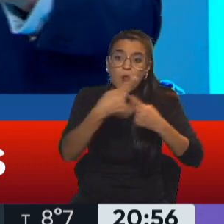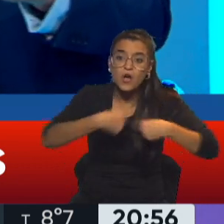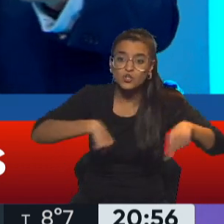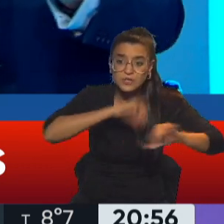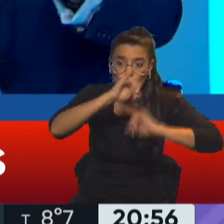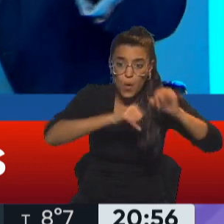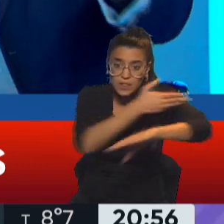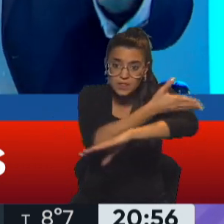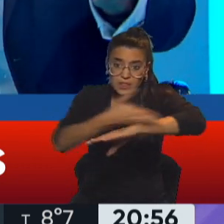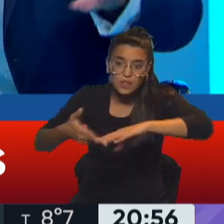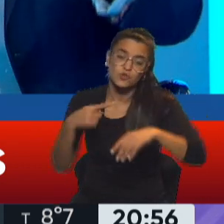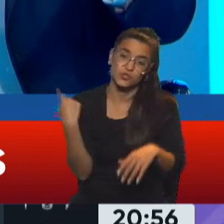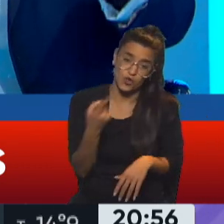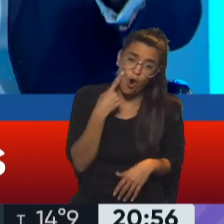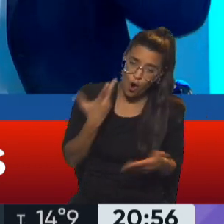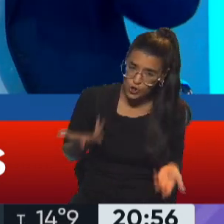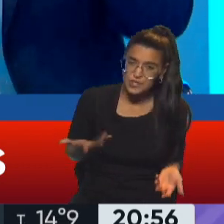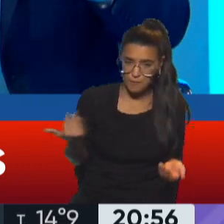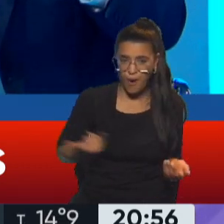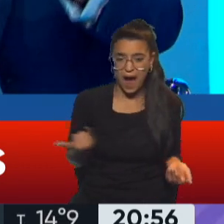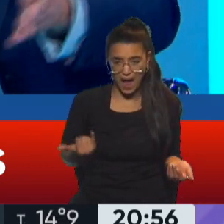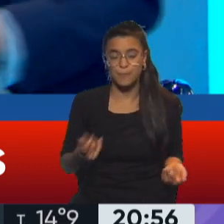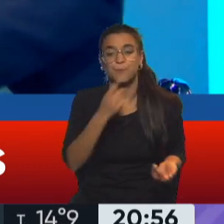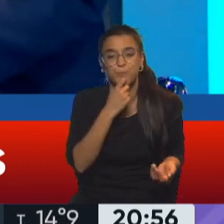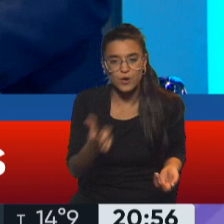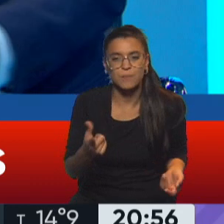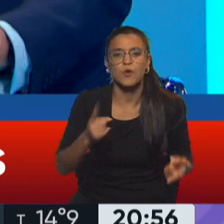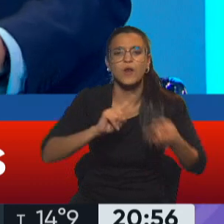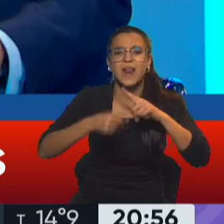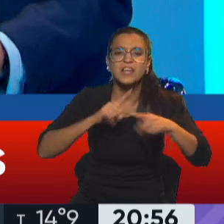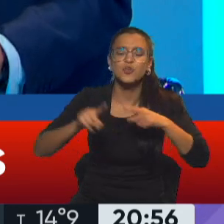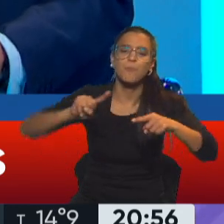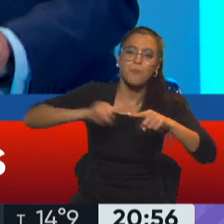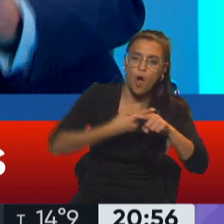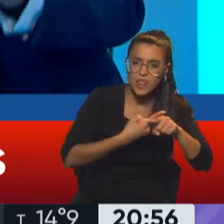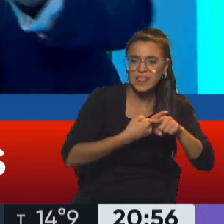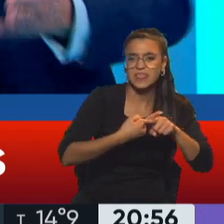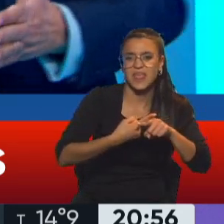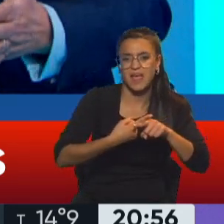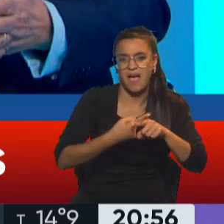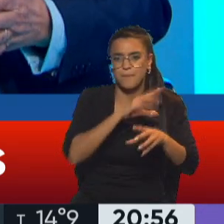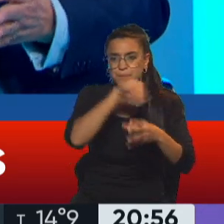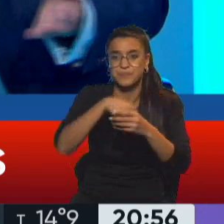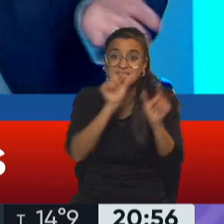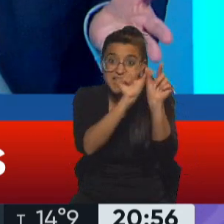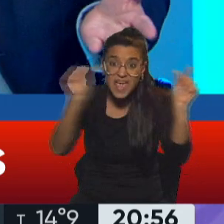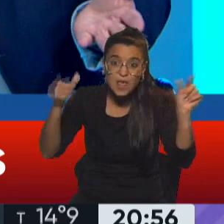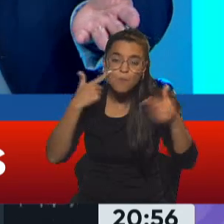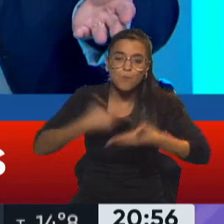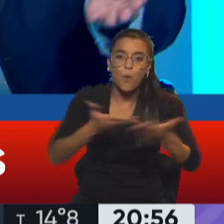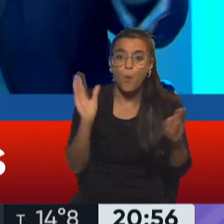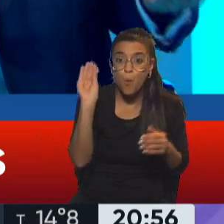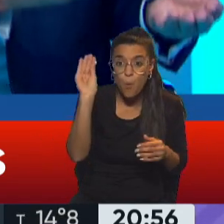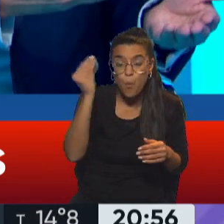cuentan, las conocemos, ocurren. Por ejemplo, la relación que hay con la política en la serie.